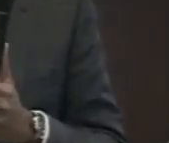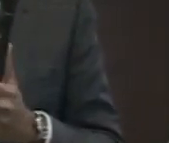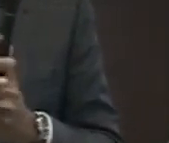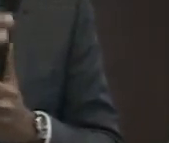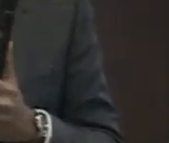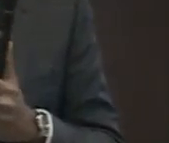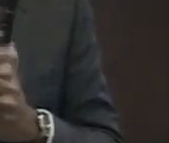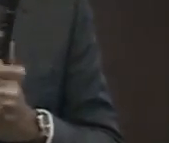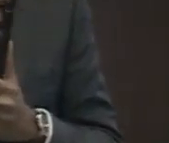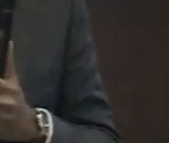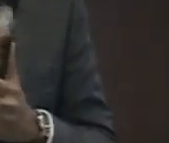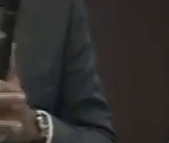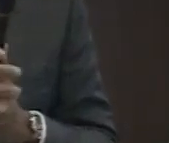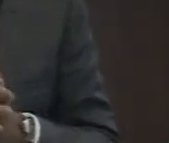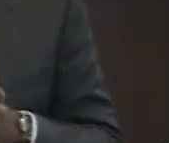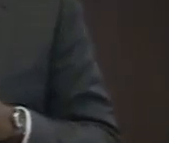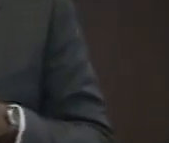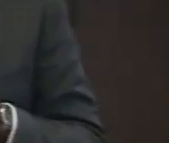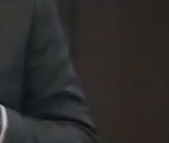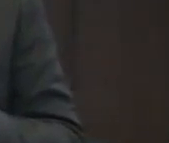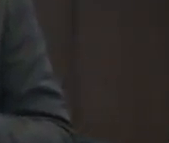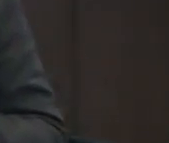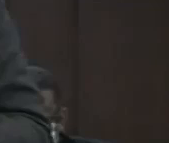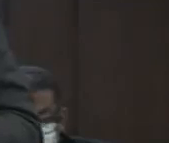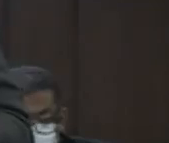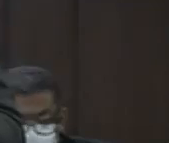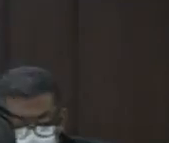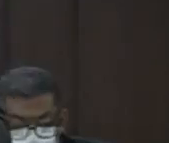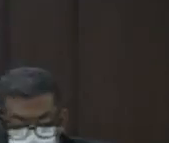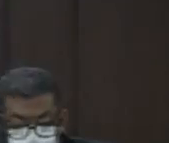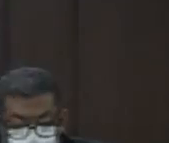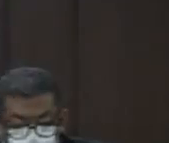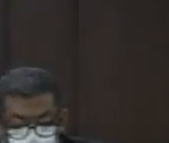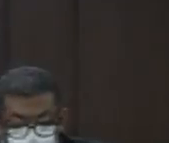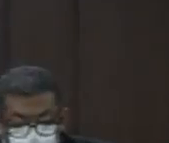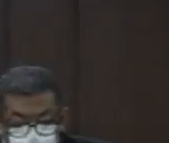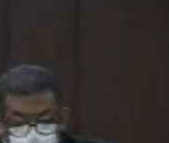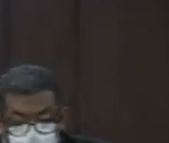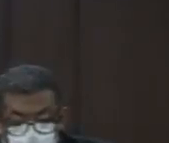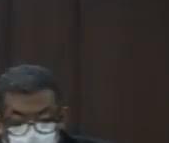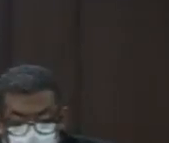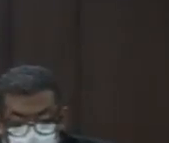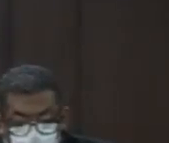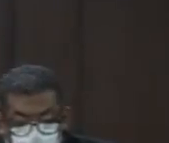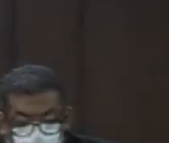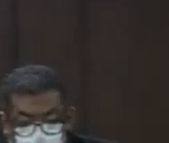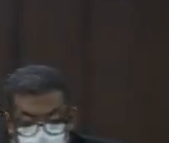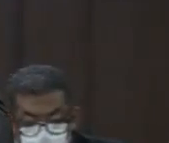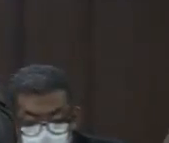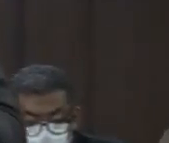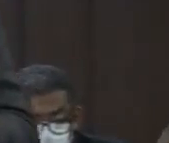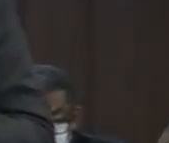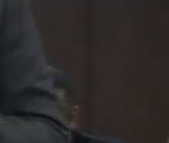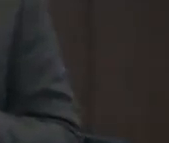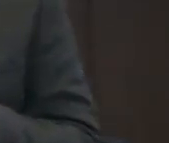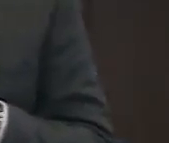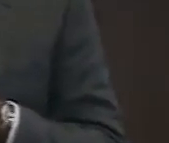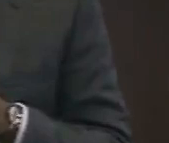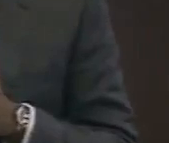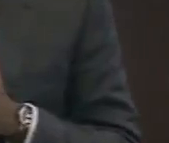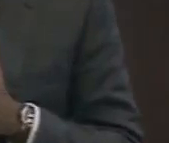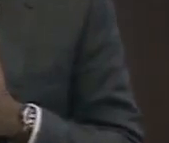país uno de los centros fundamentales de resistencia. Creo, presidente, por último, que el mayor acto de reivindicación